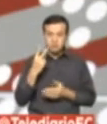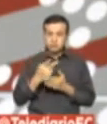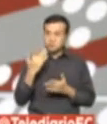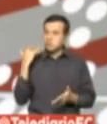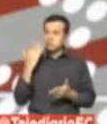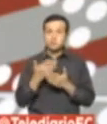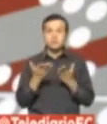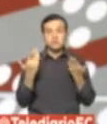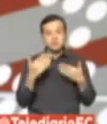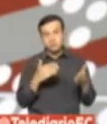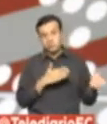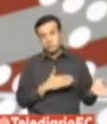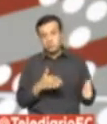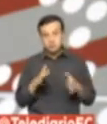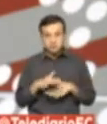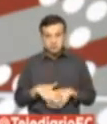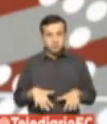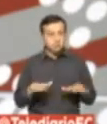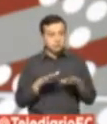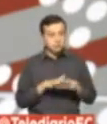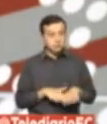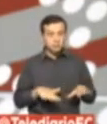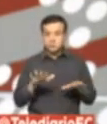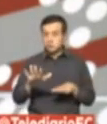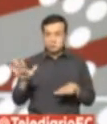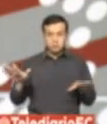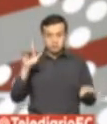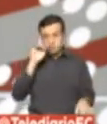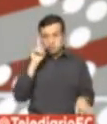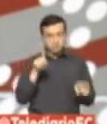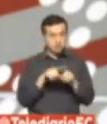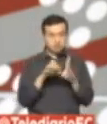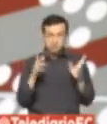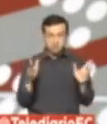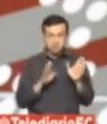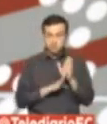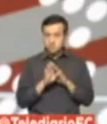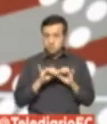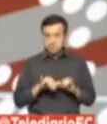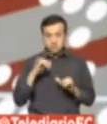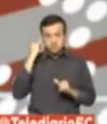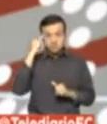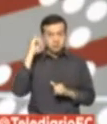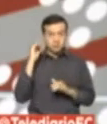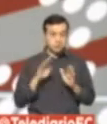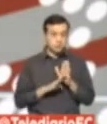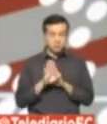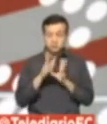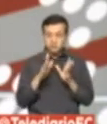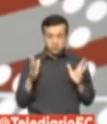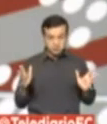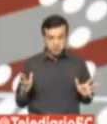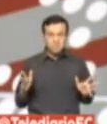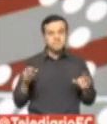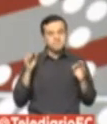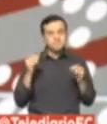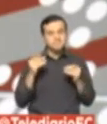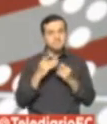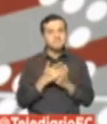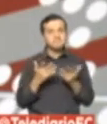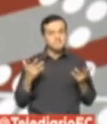Asamblea, pues por estas discrepancias no prospere la iniciativa legislativa como corresponde